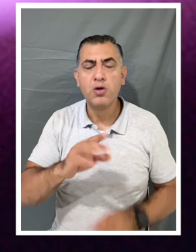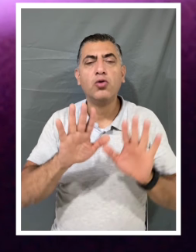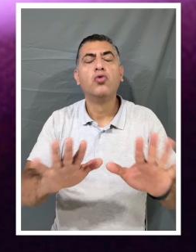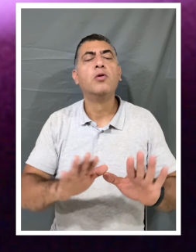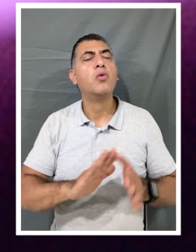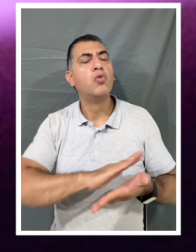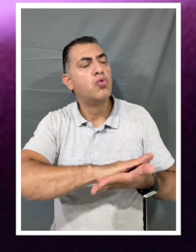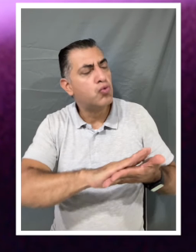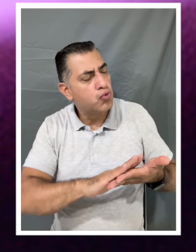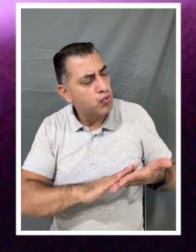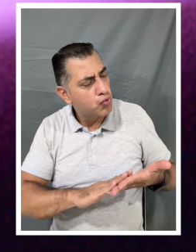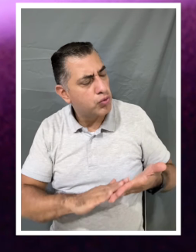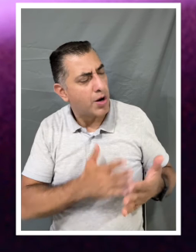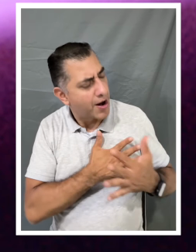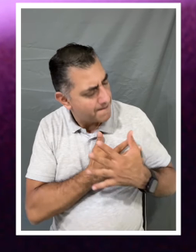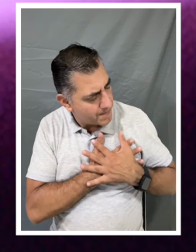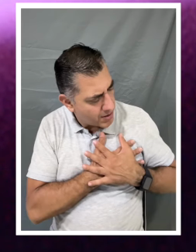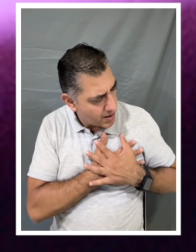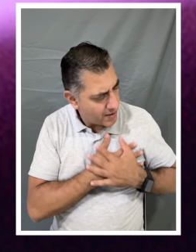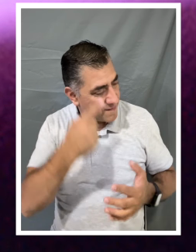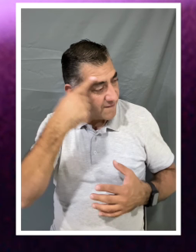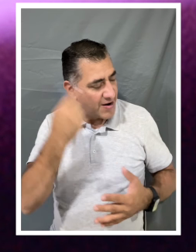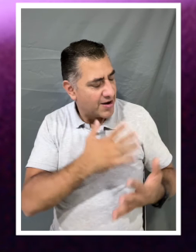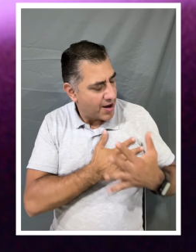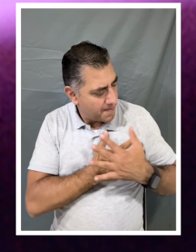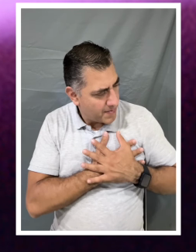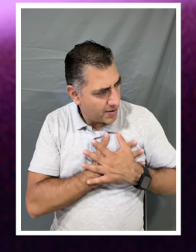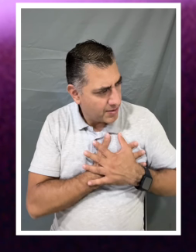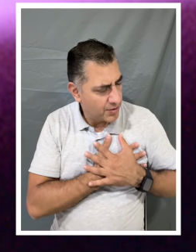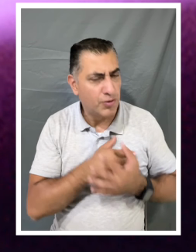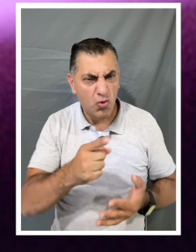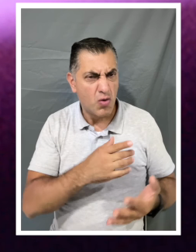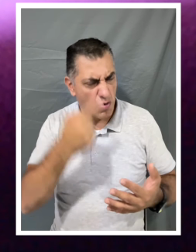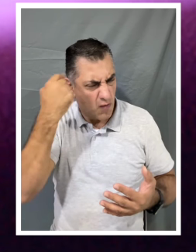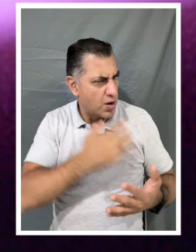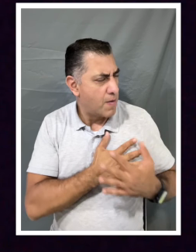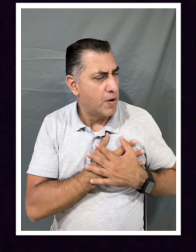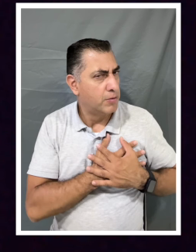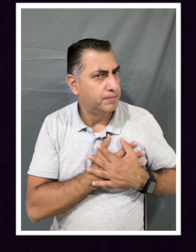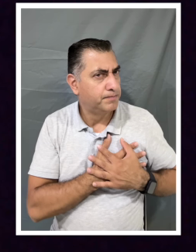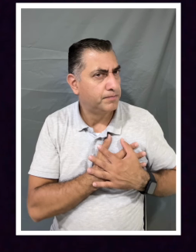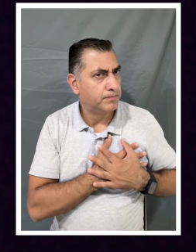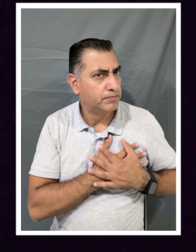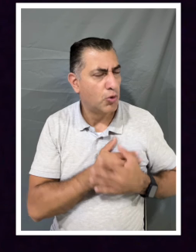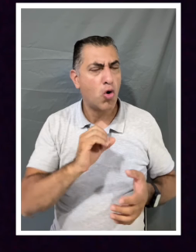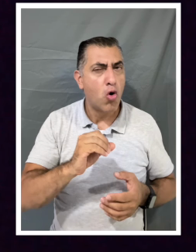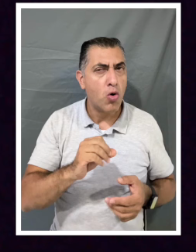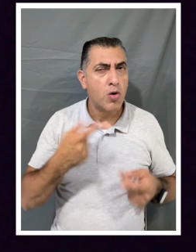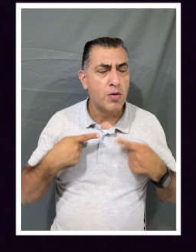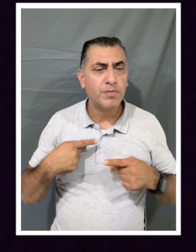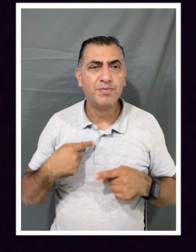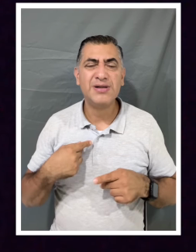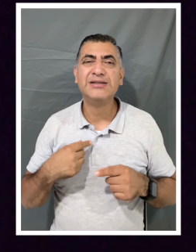amables fácil de amar así de fácil es la definir amables Eres fácil de amar o la gente te